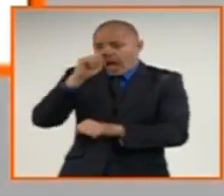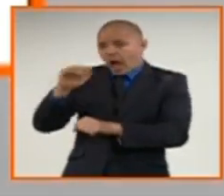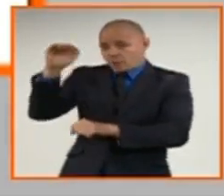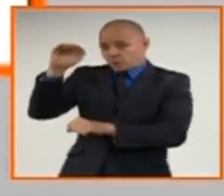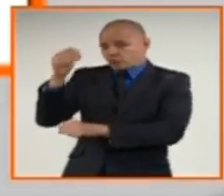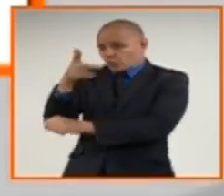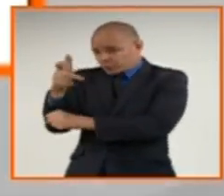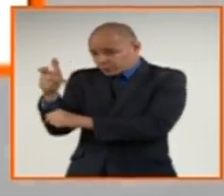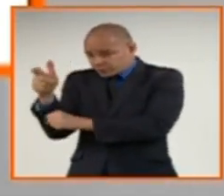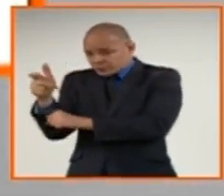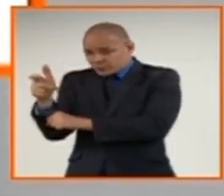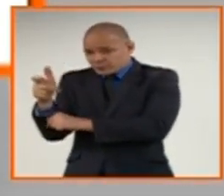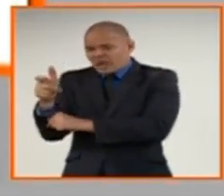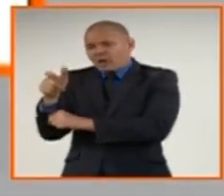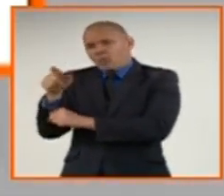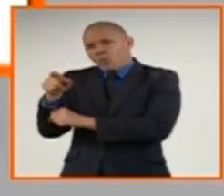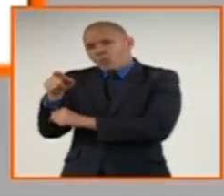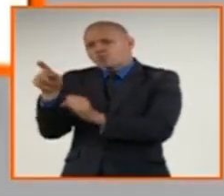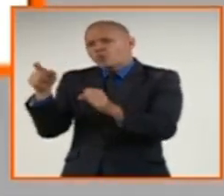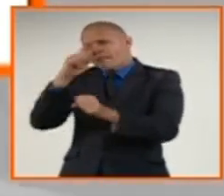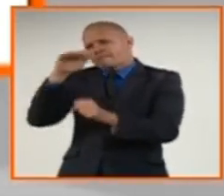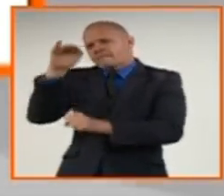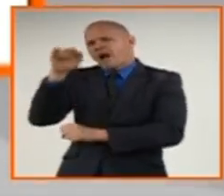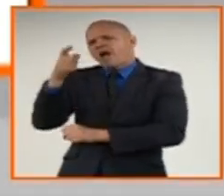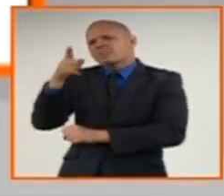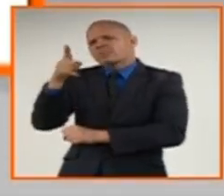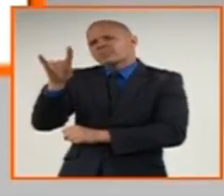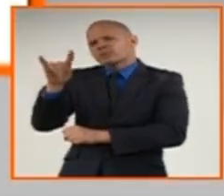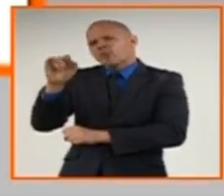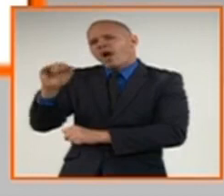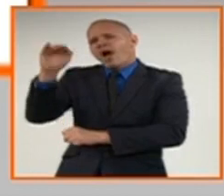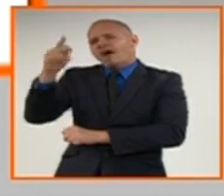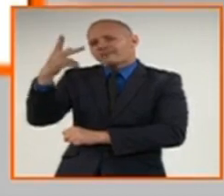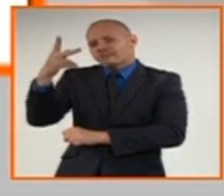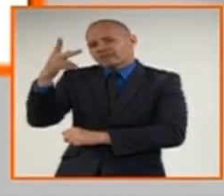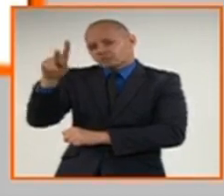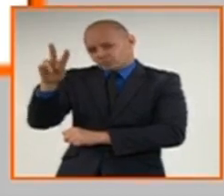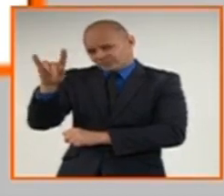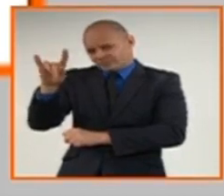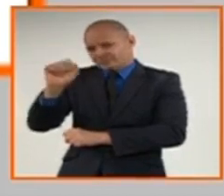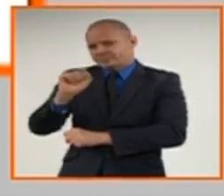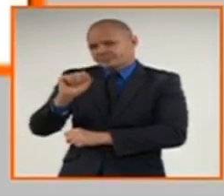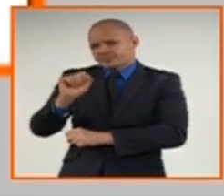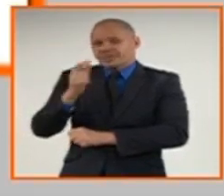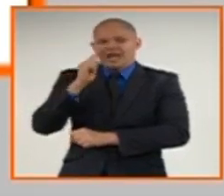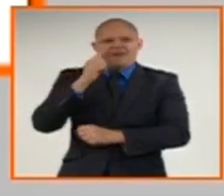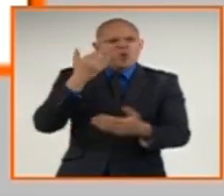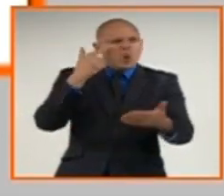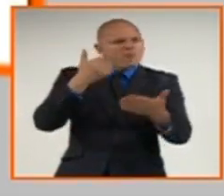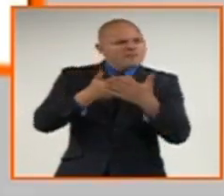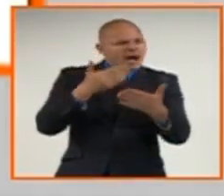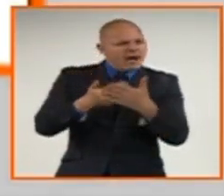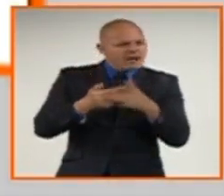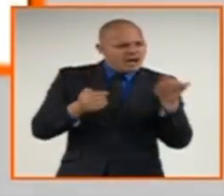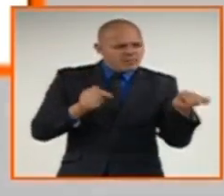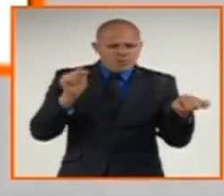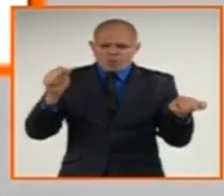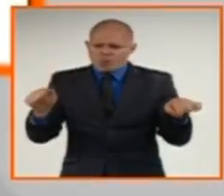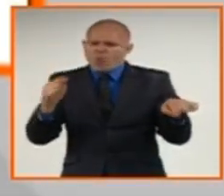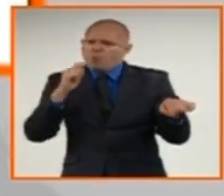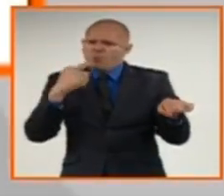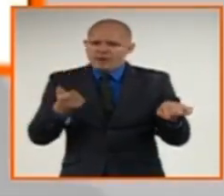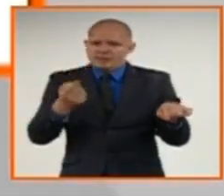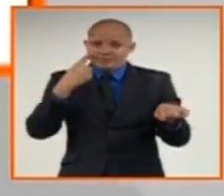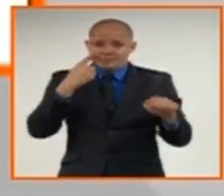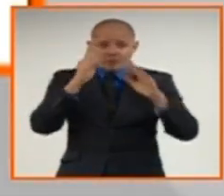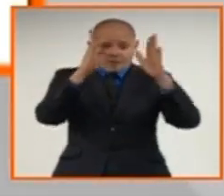de 19 a 29 años de edad. Y ahí esos cuadros expresan en el panel de la izquierda títulos de anticuerpos, en el panel de la derecha